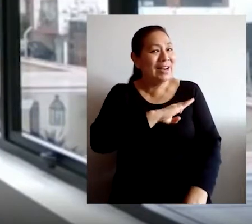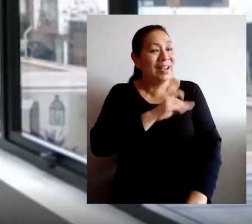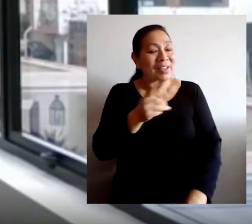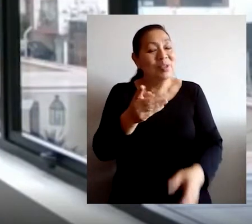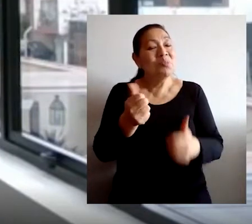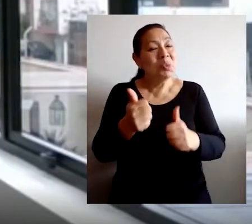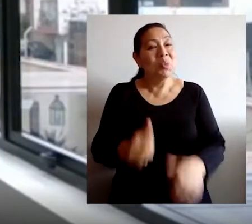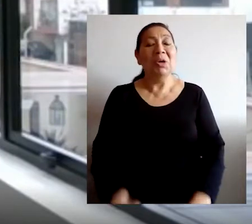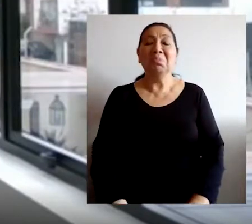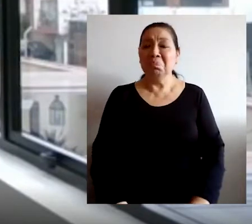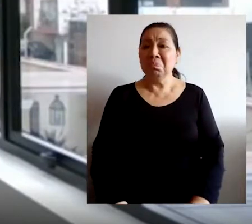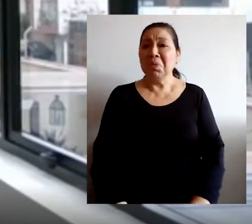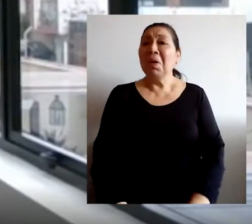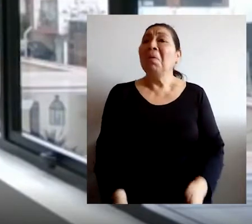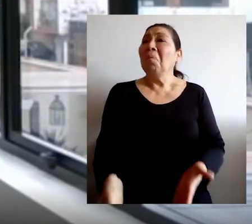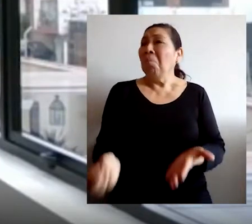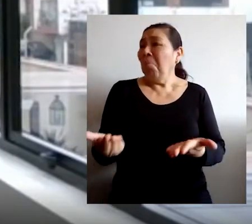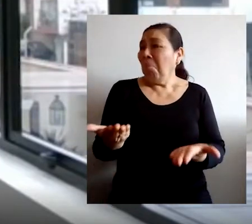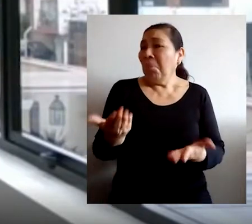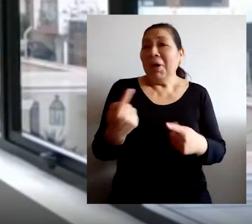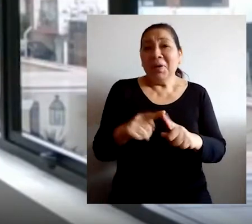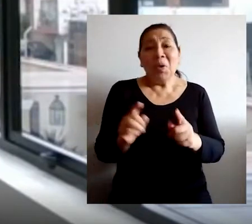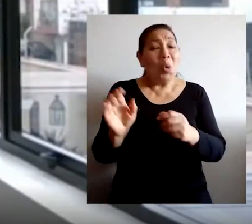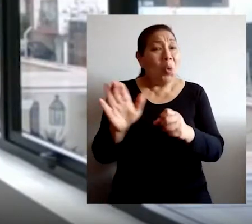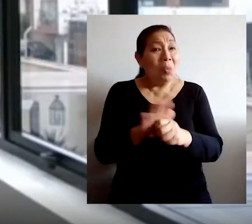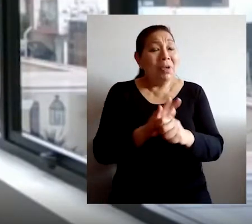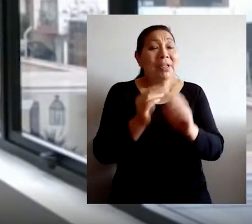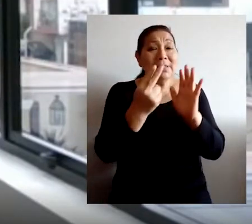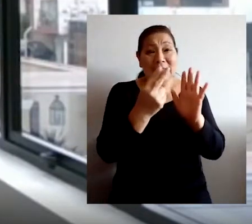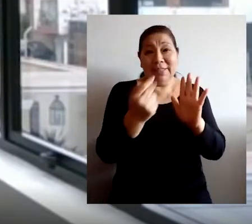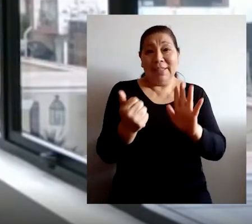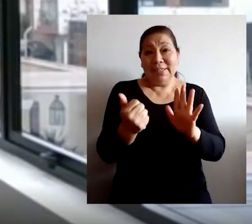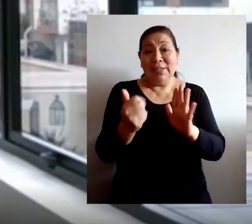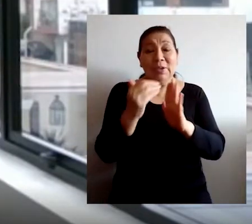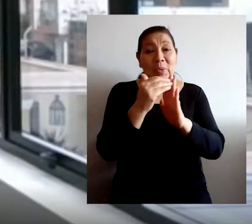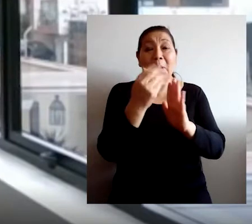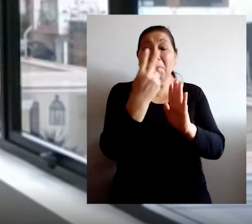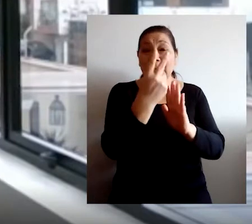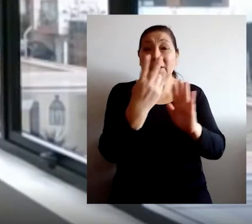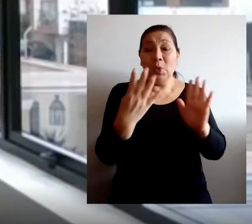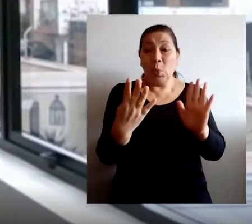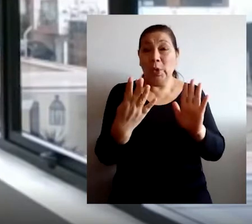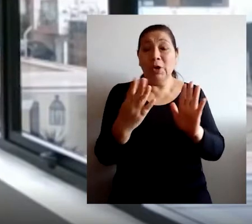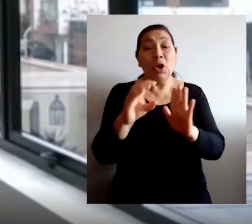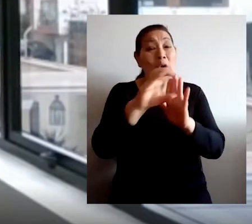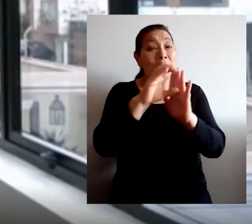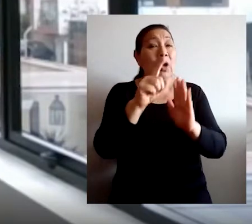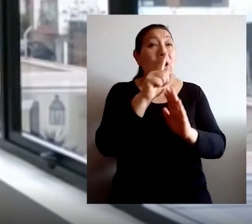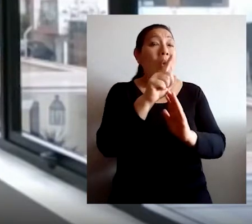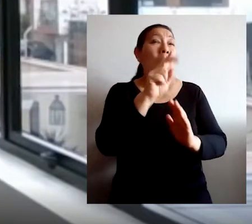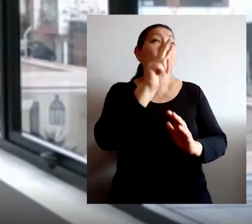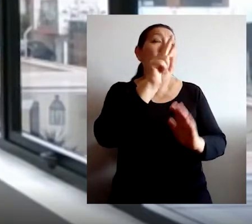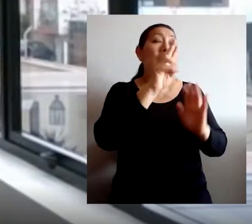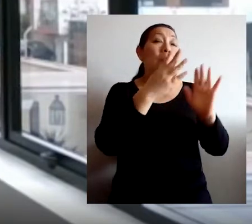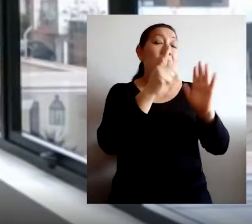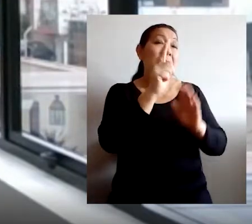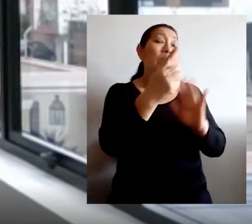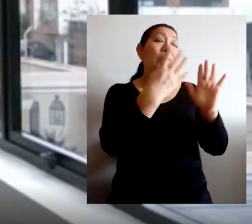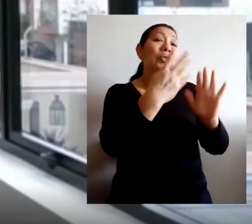y eso es muy bueno. Muy bueno además porque habiendo ocurrido en el 76, el artículo 29 de la Constitución de